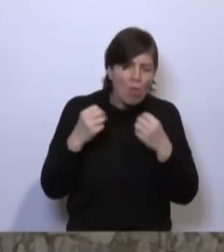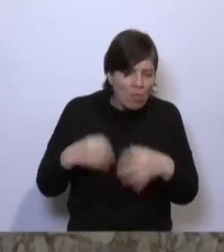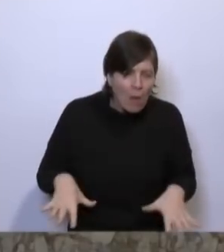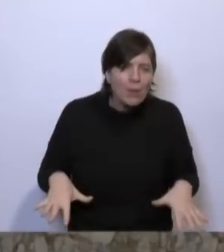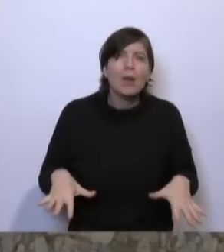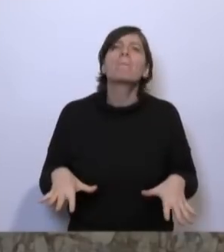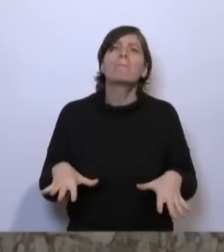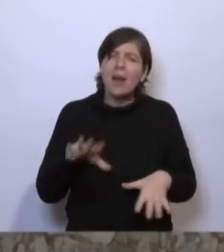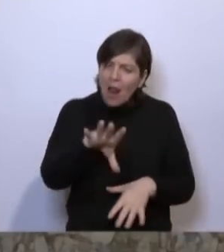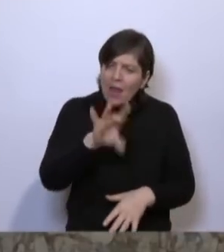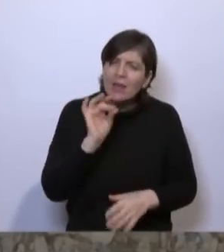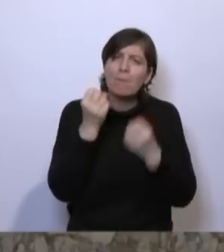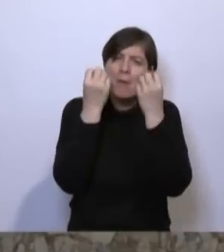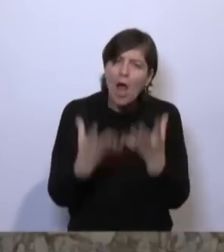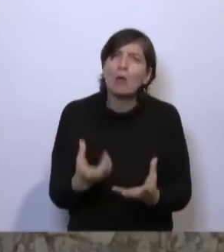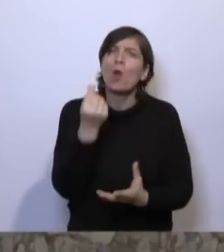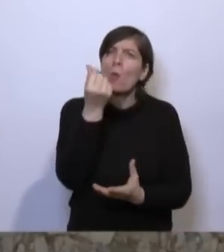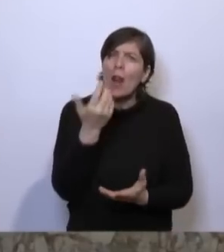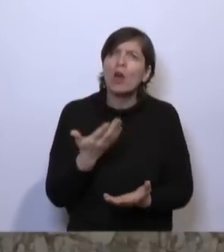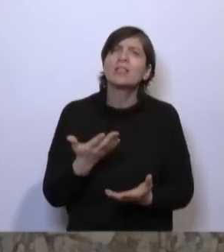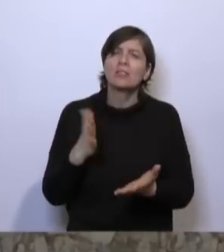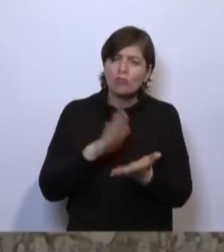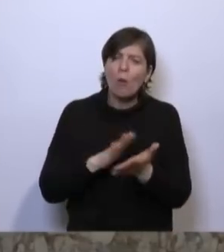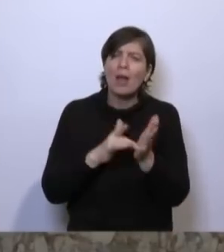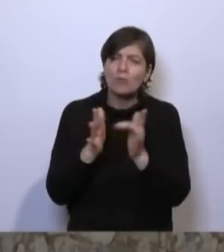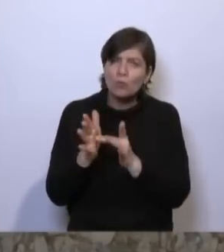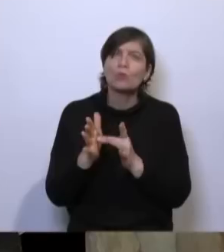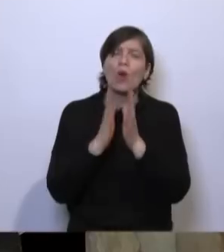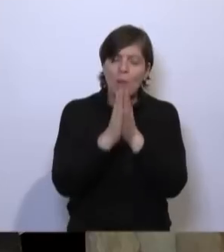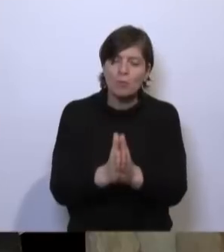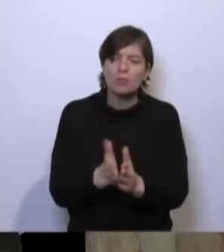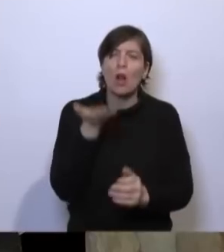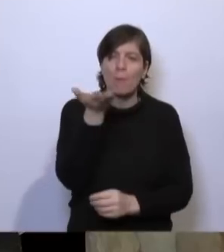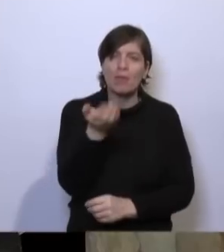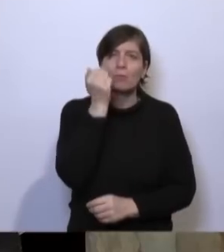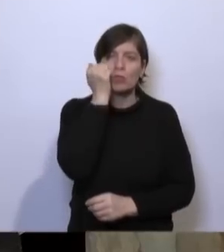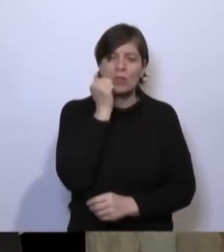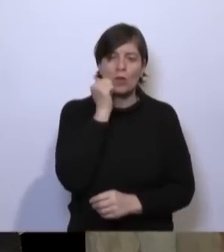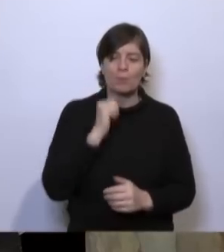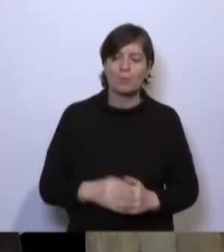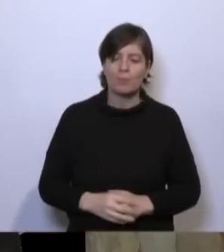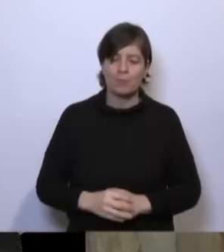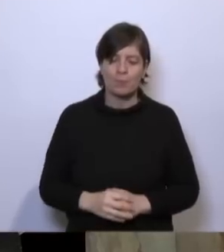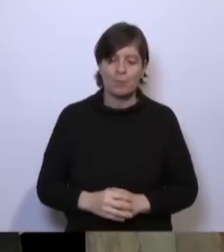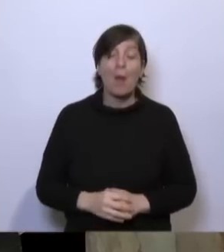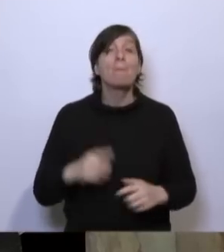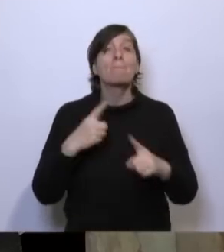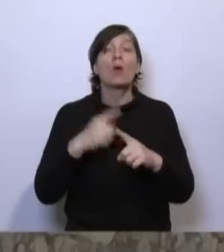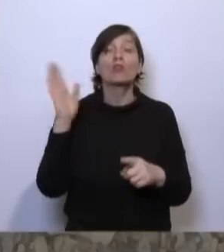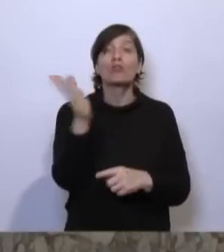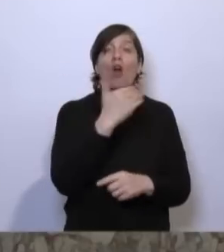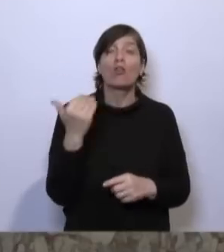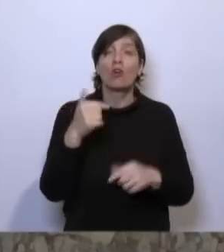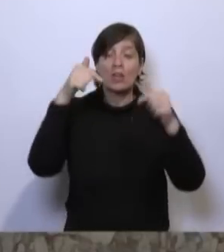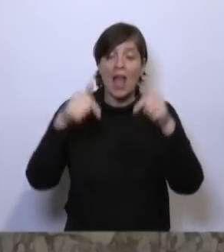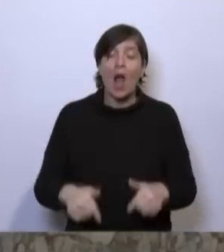para optar cada día más por los valores evangélicos, oremos: te lo pedimos, Señor. Por todos los